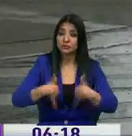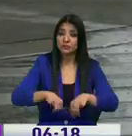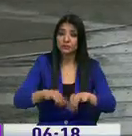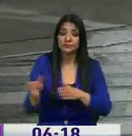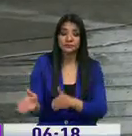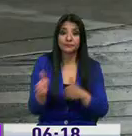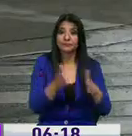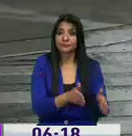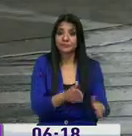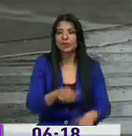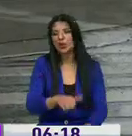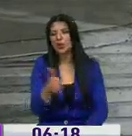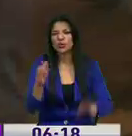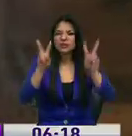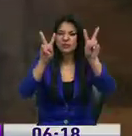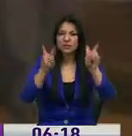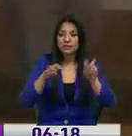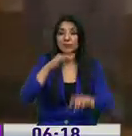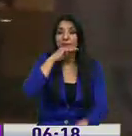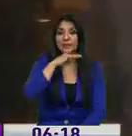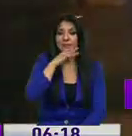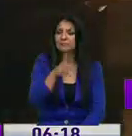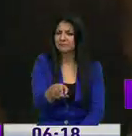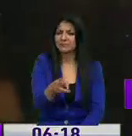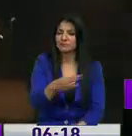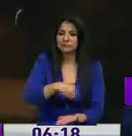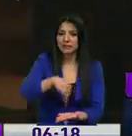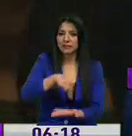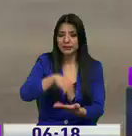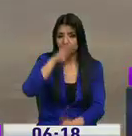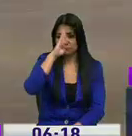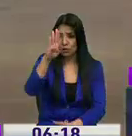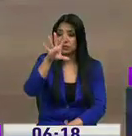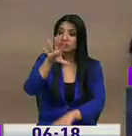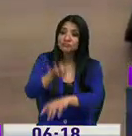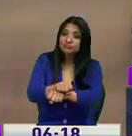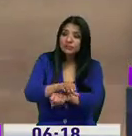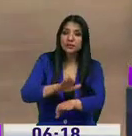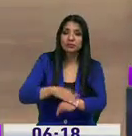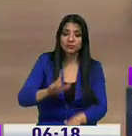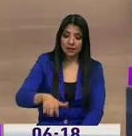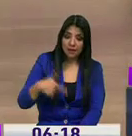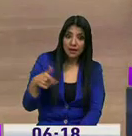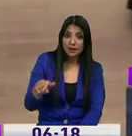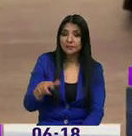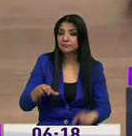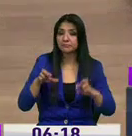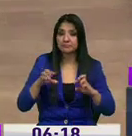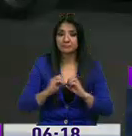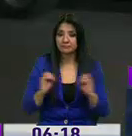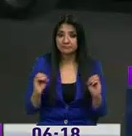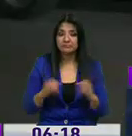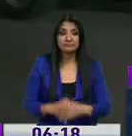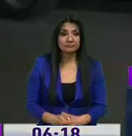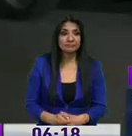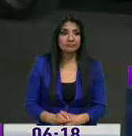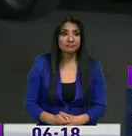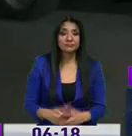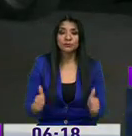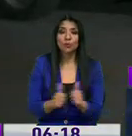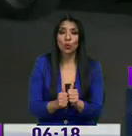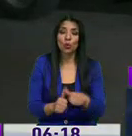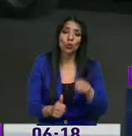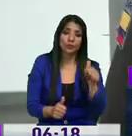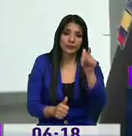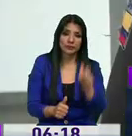otro caso también registrado en manta provincia de manabí la policía detuvo un hombre por porte ilegal de arma de fuego el procesado estaba en compañía de